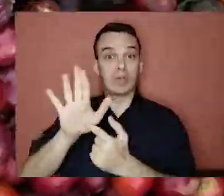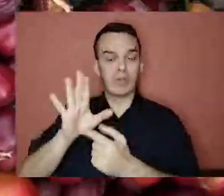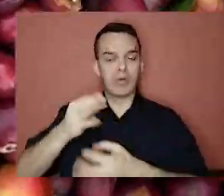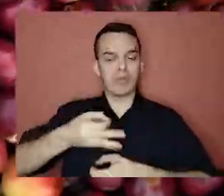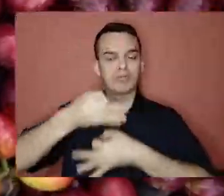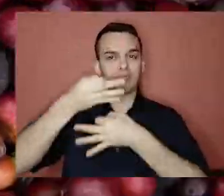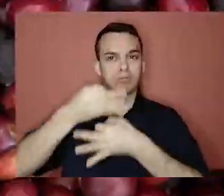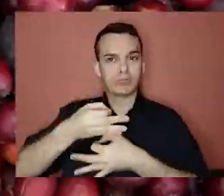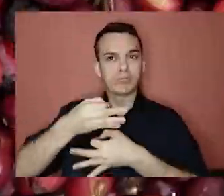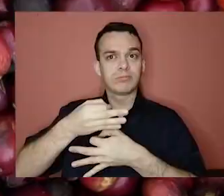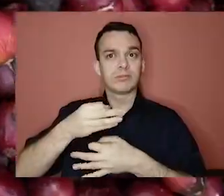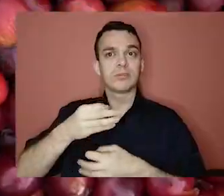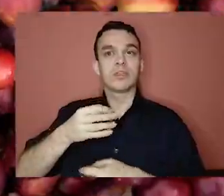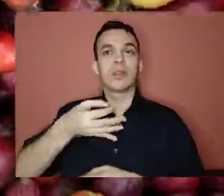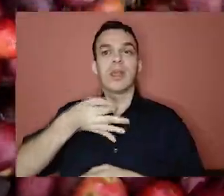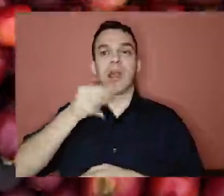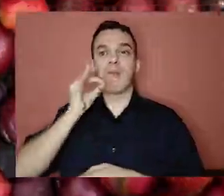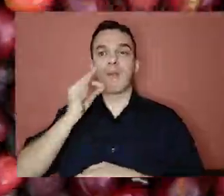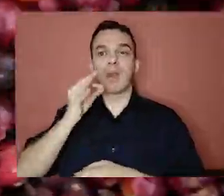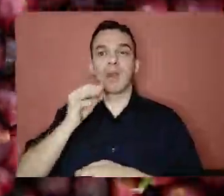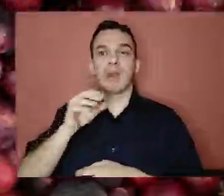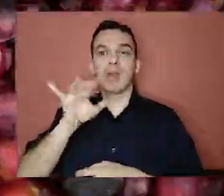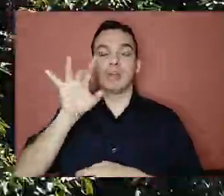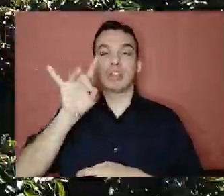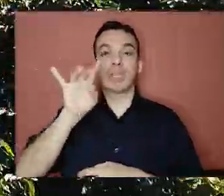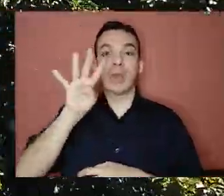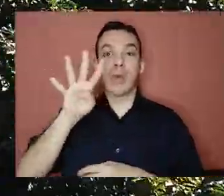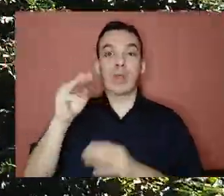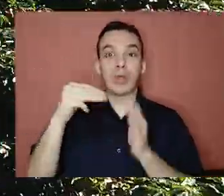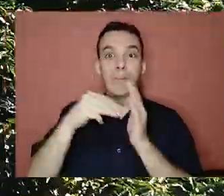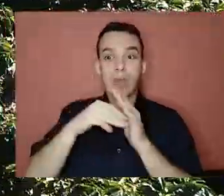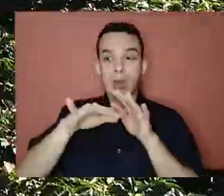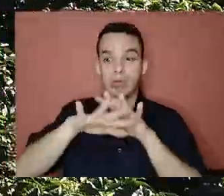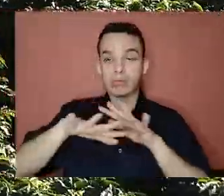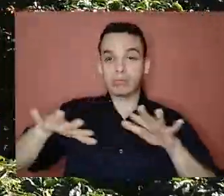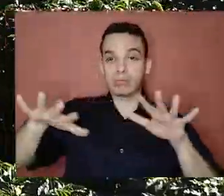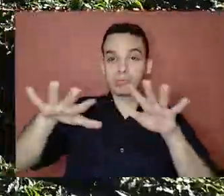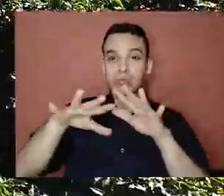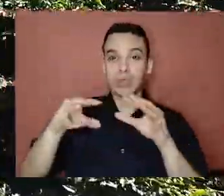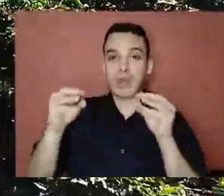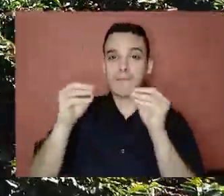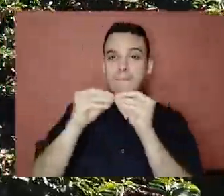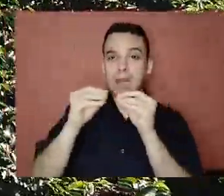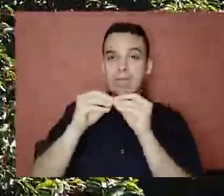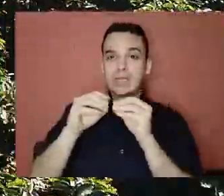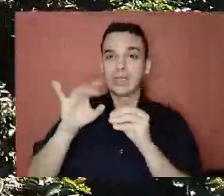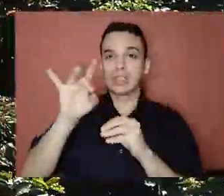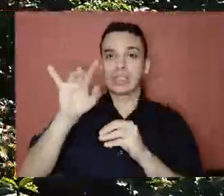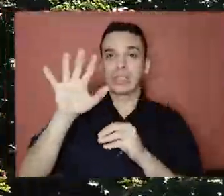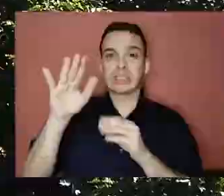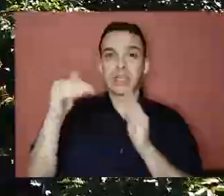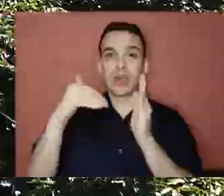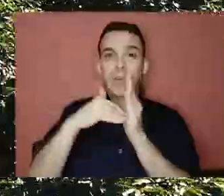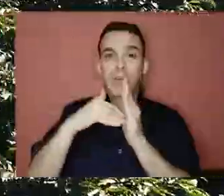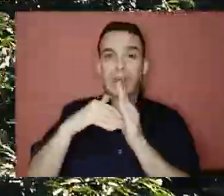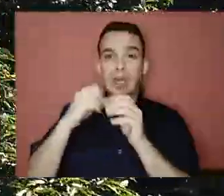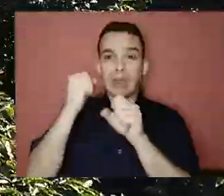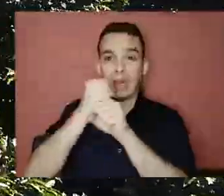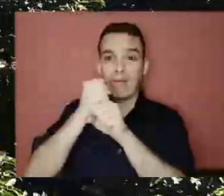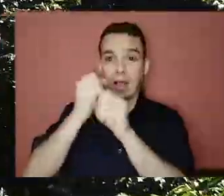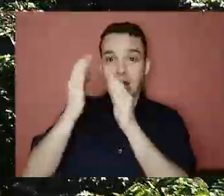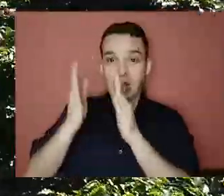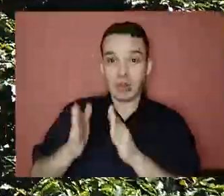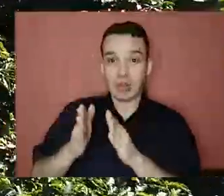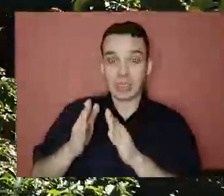Rica, reconocido mundialmente por la calidad de su café, cuenta con unas 84.000 hectáreas cultivadas y unos 50.000